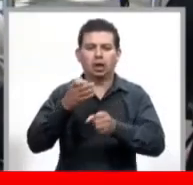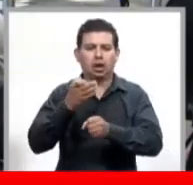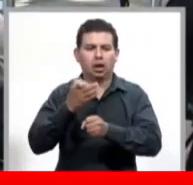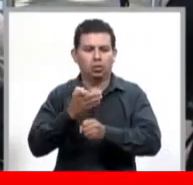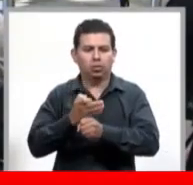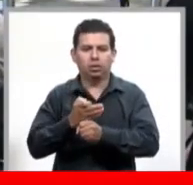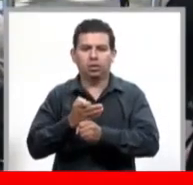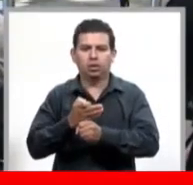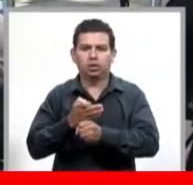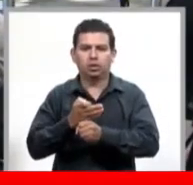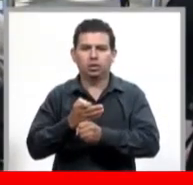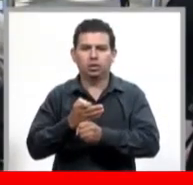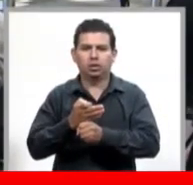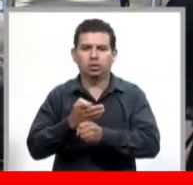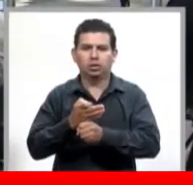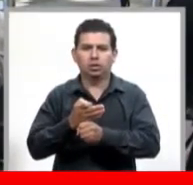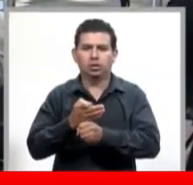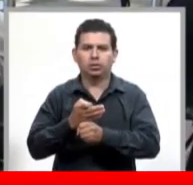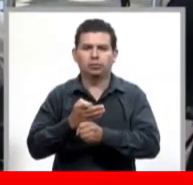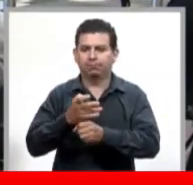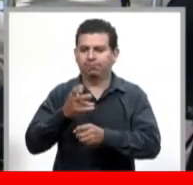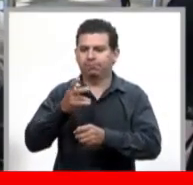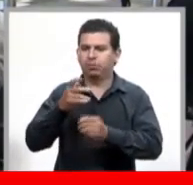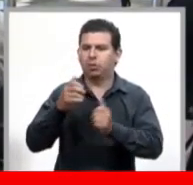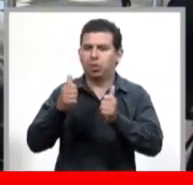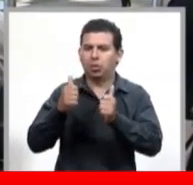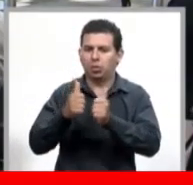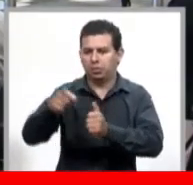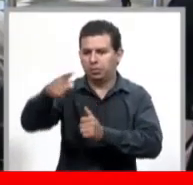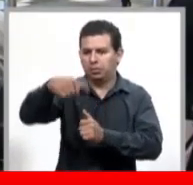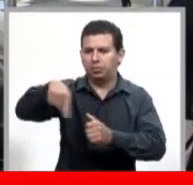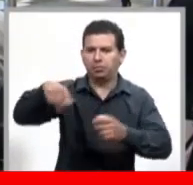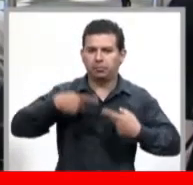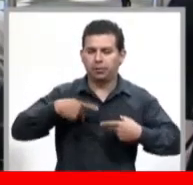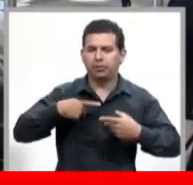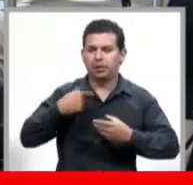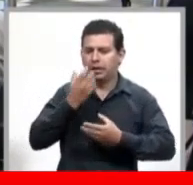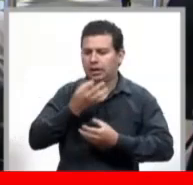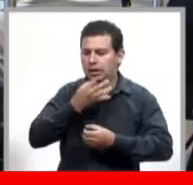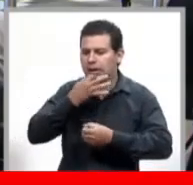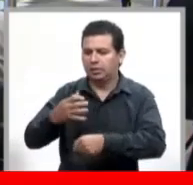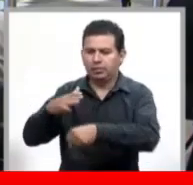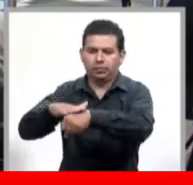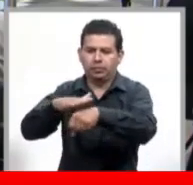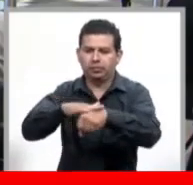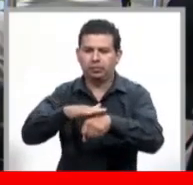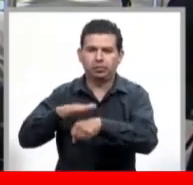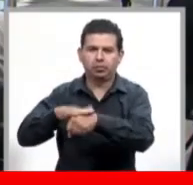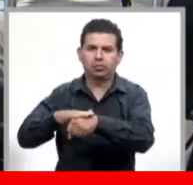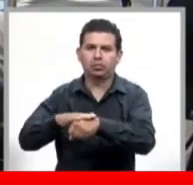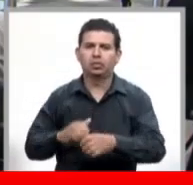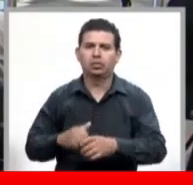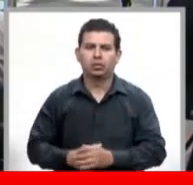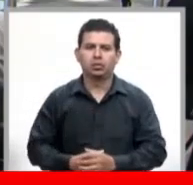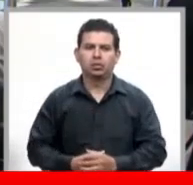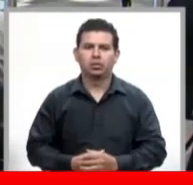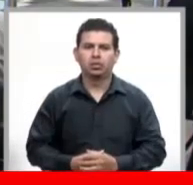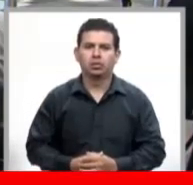hoy esta conversación con Oaxaca, porque una vez más